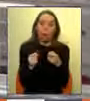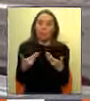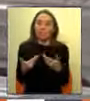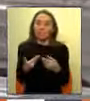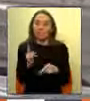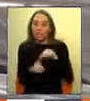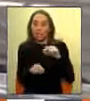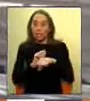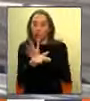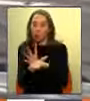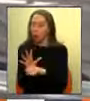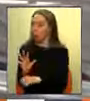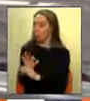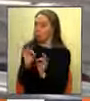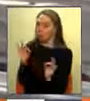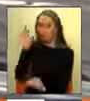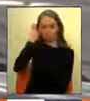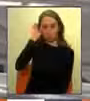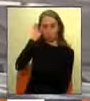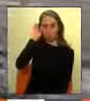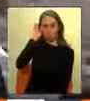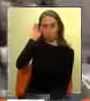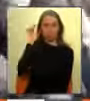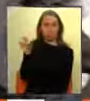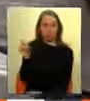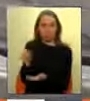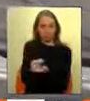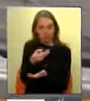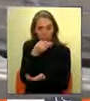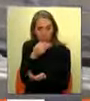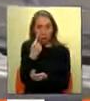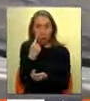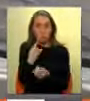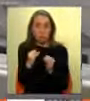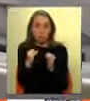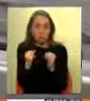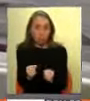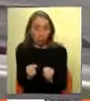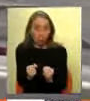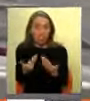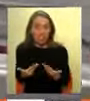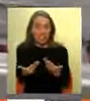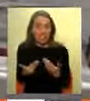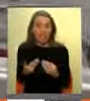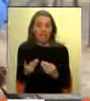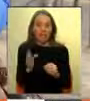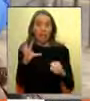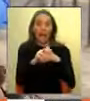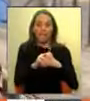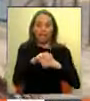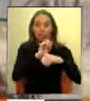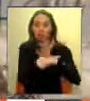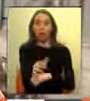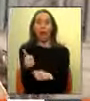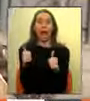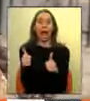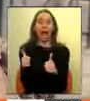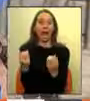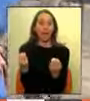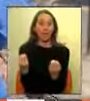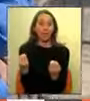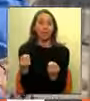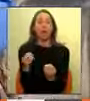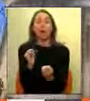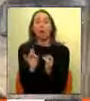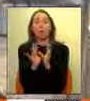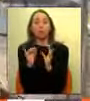No había escuchado que se iba a tratar. Si se puede, mucha genial para que pase todo esto luego. Si funcionara,